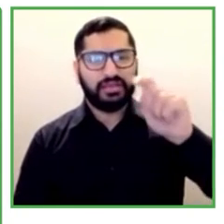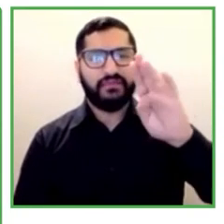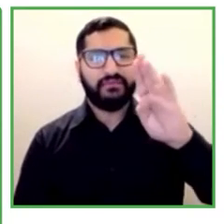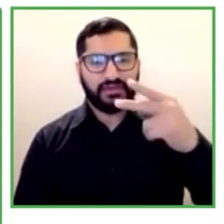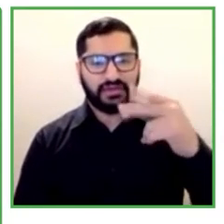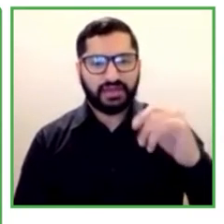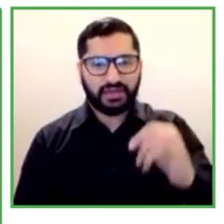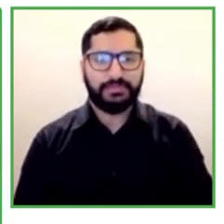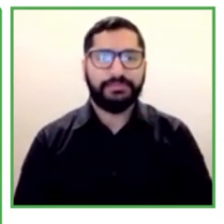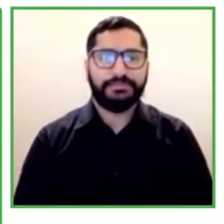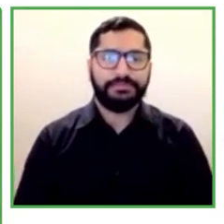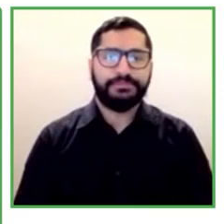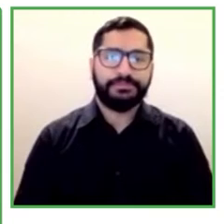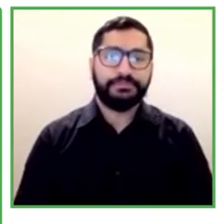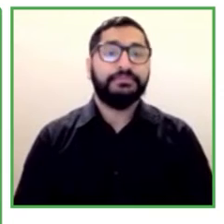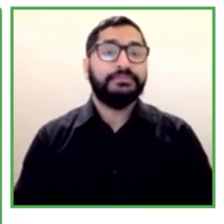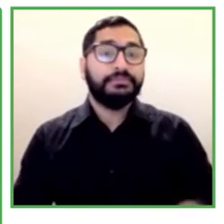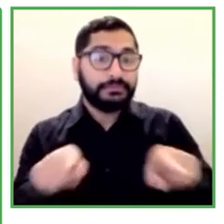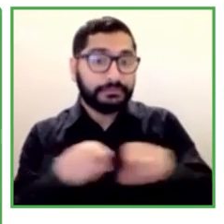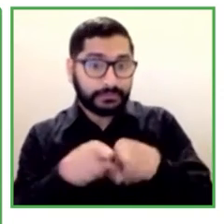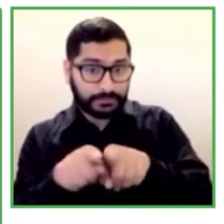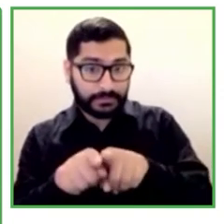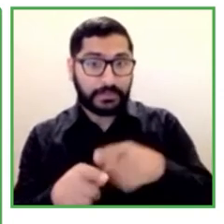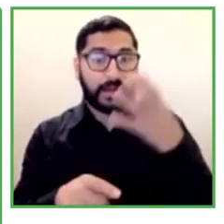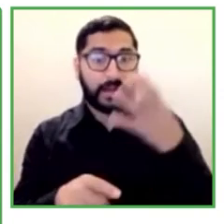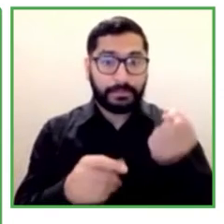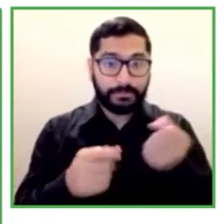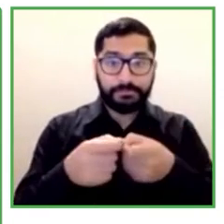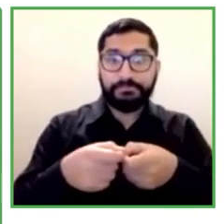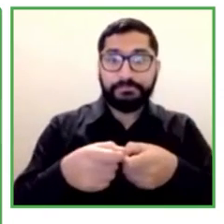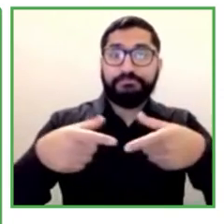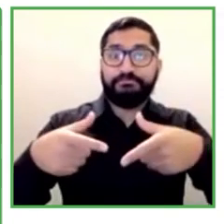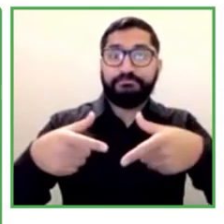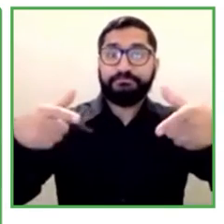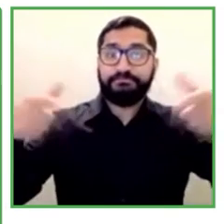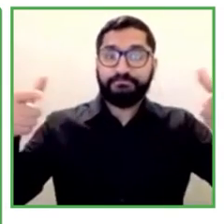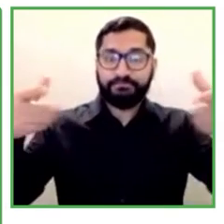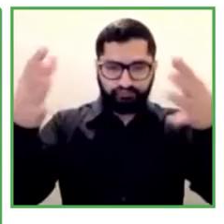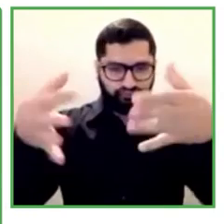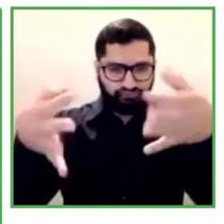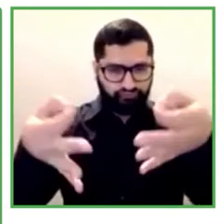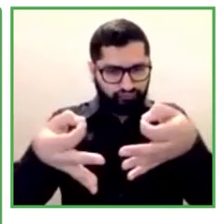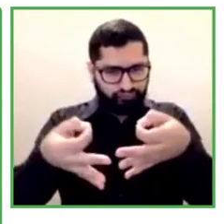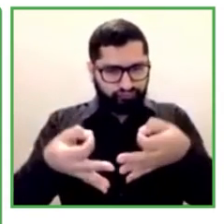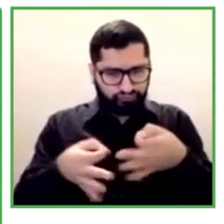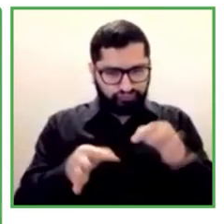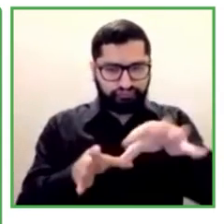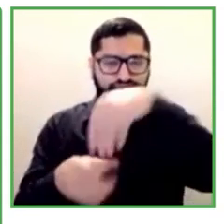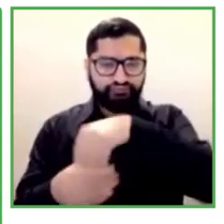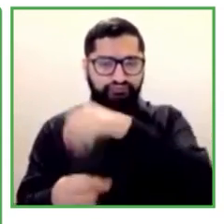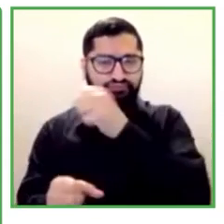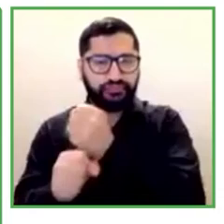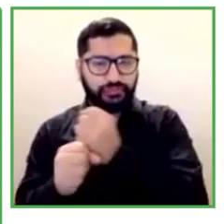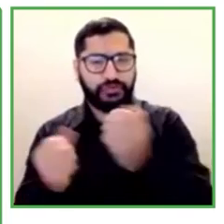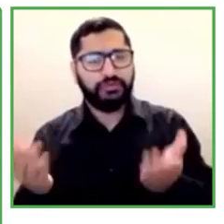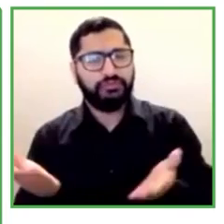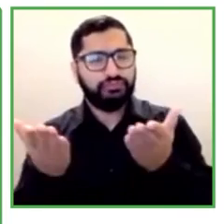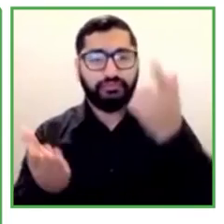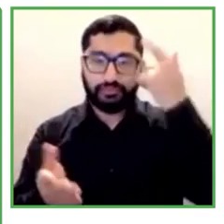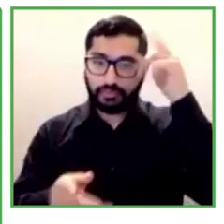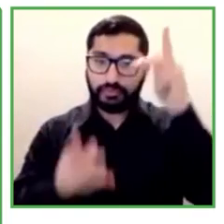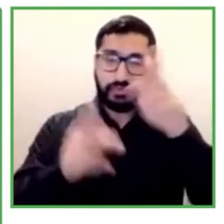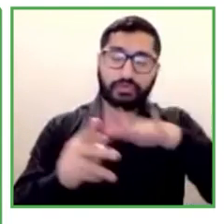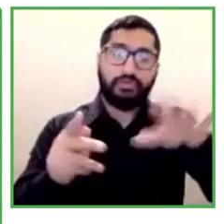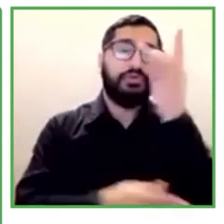Tienen una alta tasa de empleo para personas con discapacidad, pero lo más interesante es el